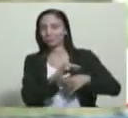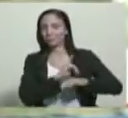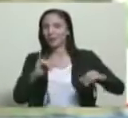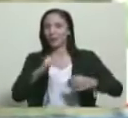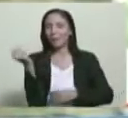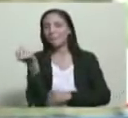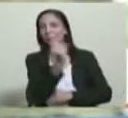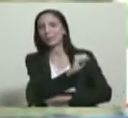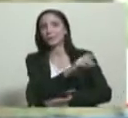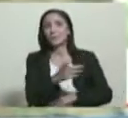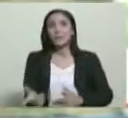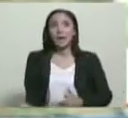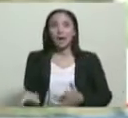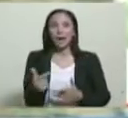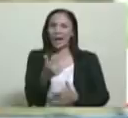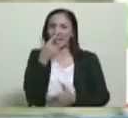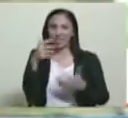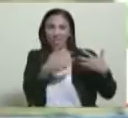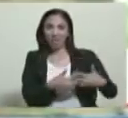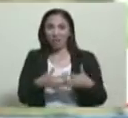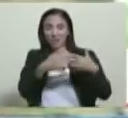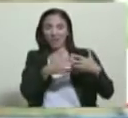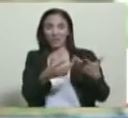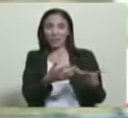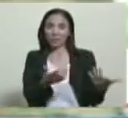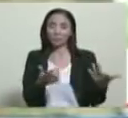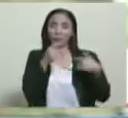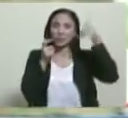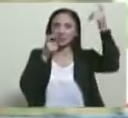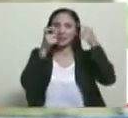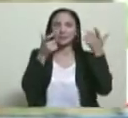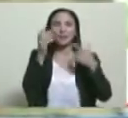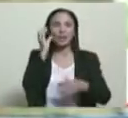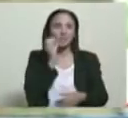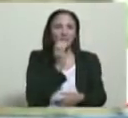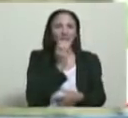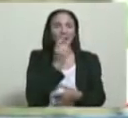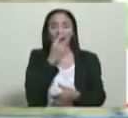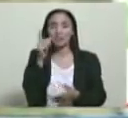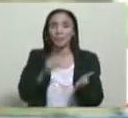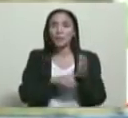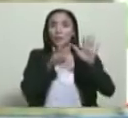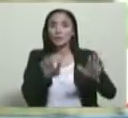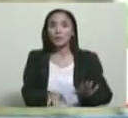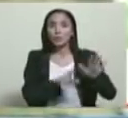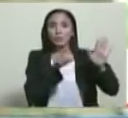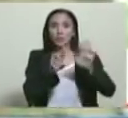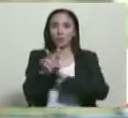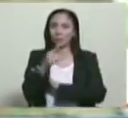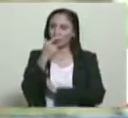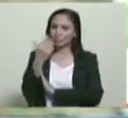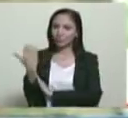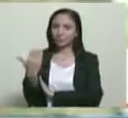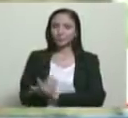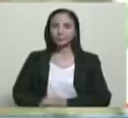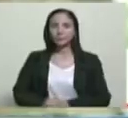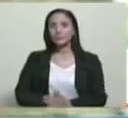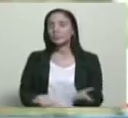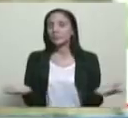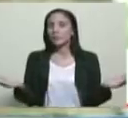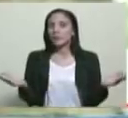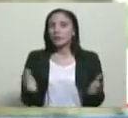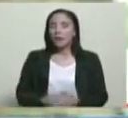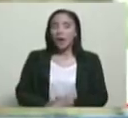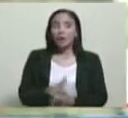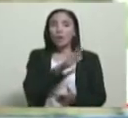Americanos, Ministerio de la Colonia Yankee, como lo nombrara el comandante Fidel en 1962. Y nada más y nada menos